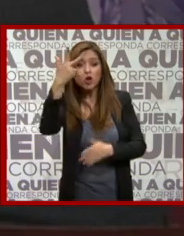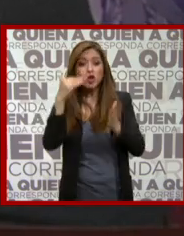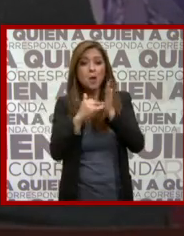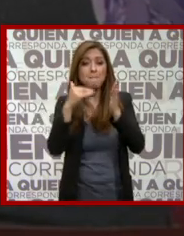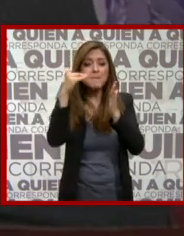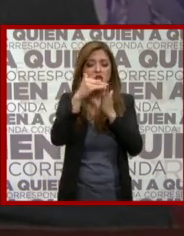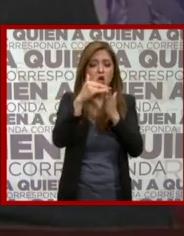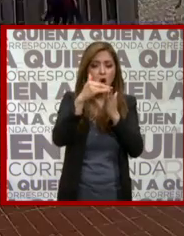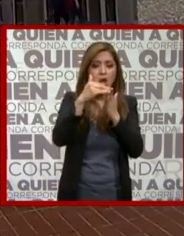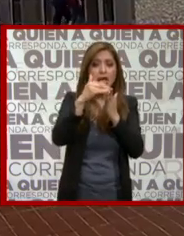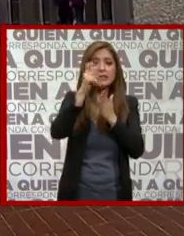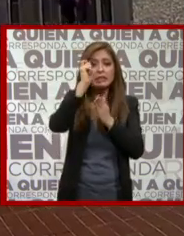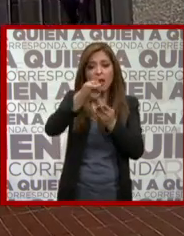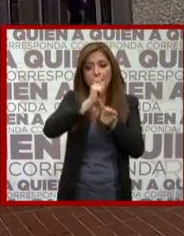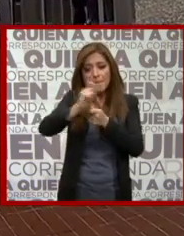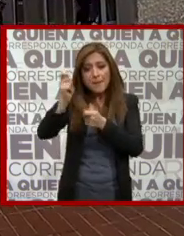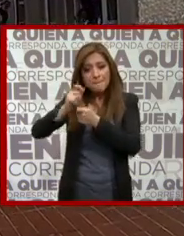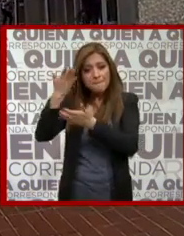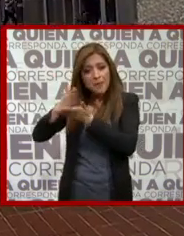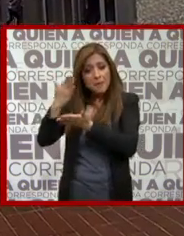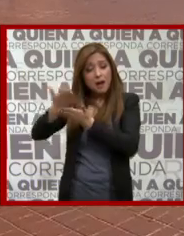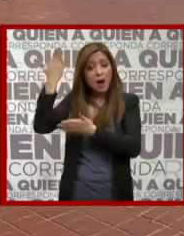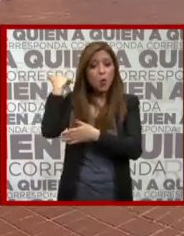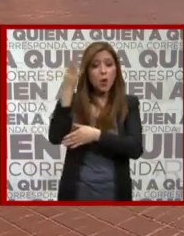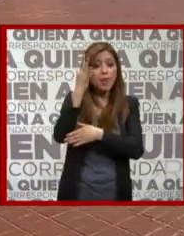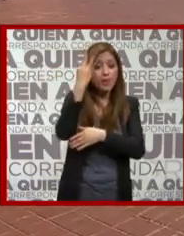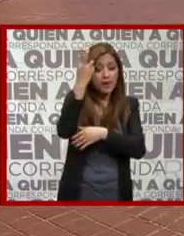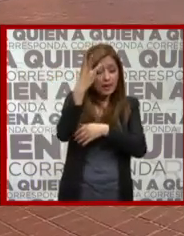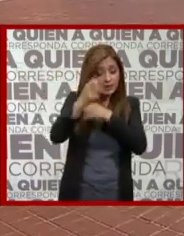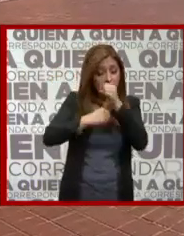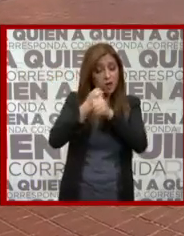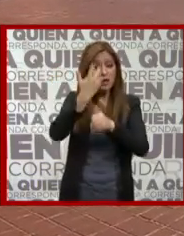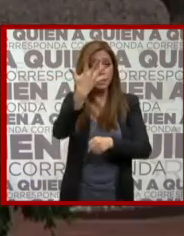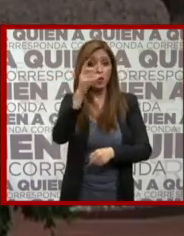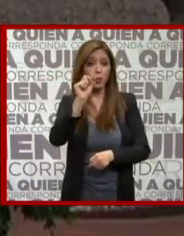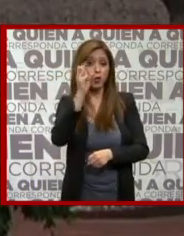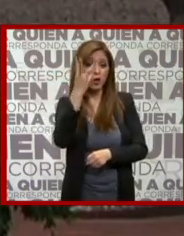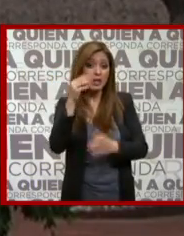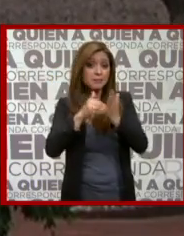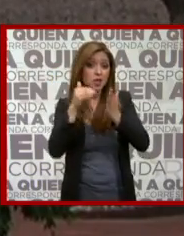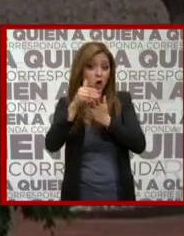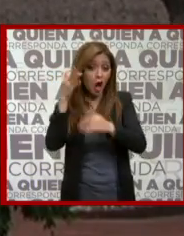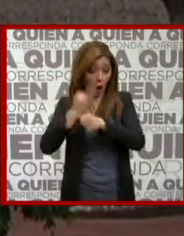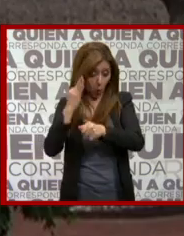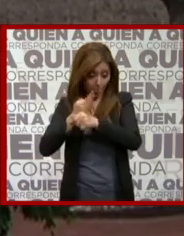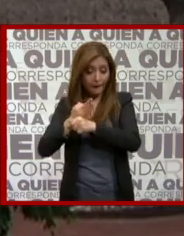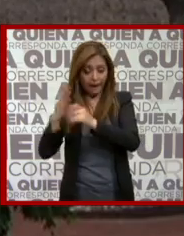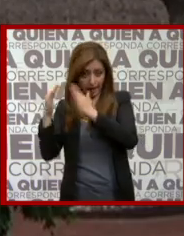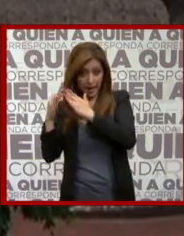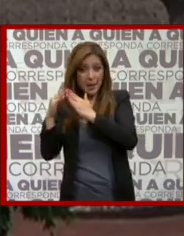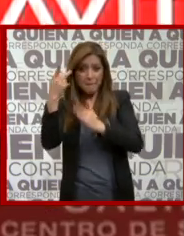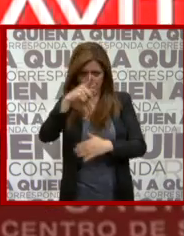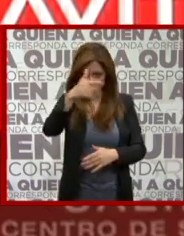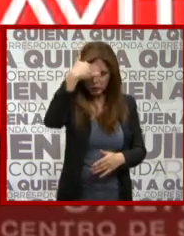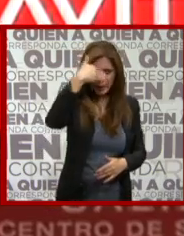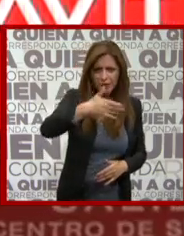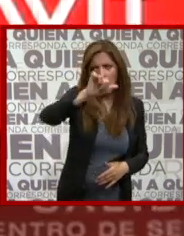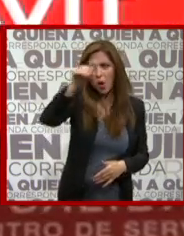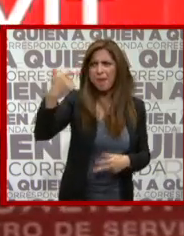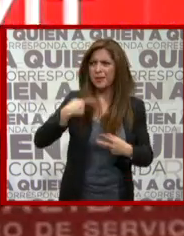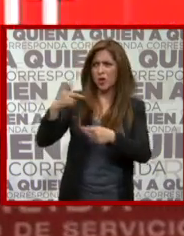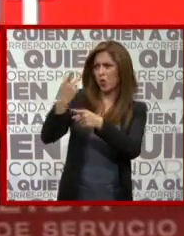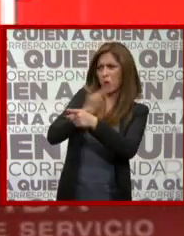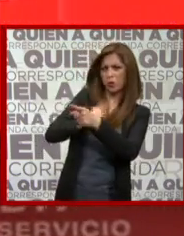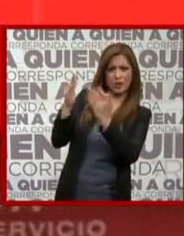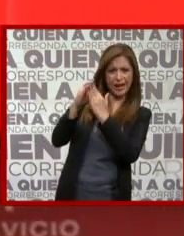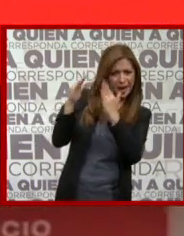sus 43 años de existencia. De esta cifra, 5.3 millones están vigentes. ¿Pero sabe usted que hay personas que regresan la vivienda al Infonavit?